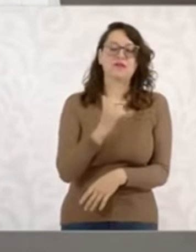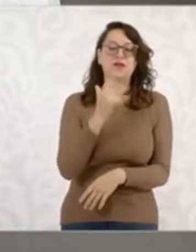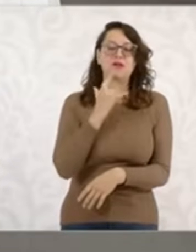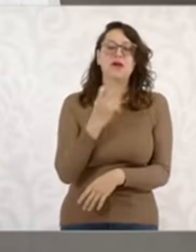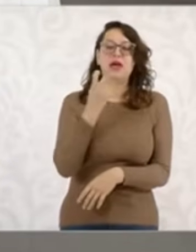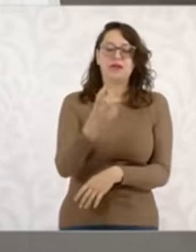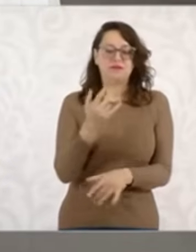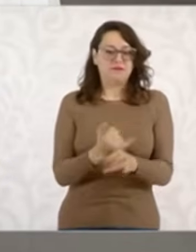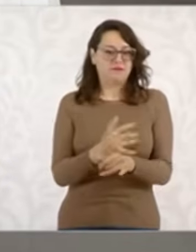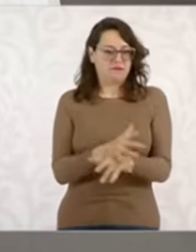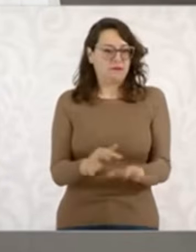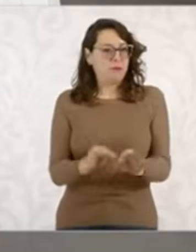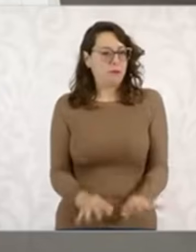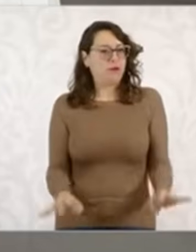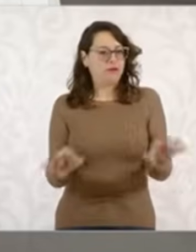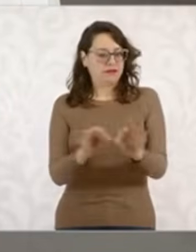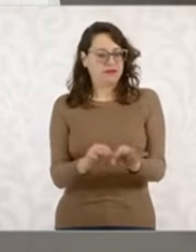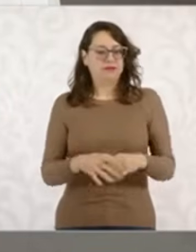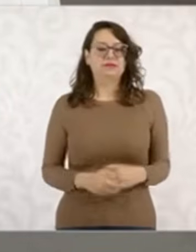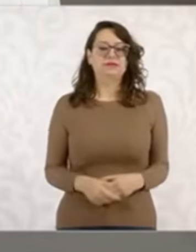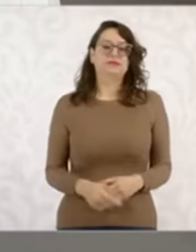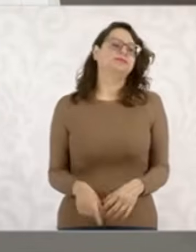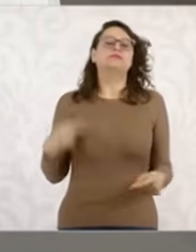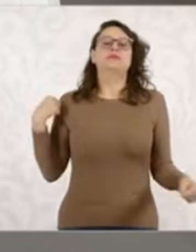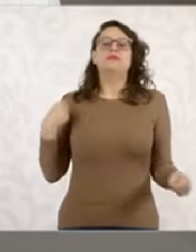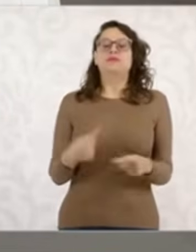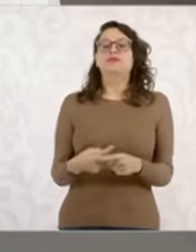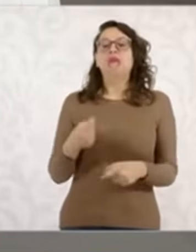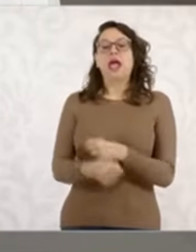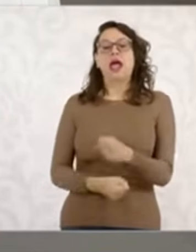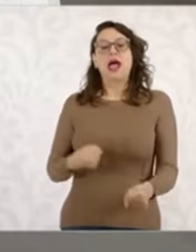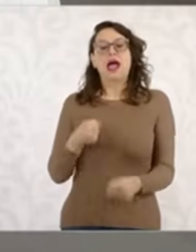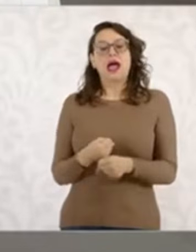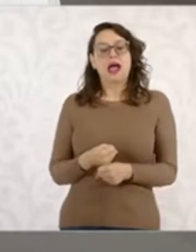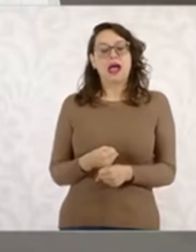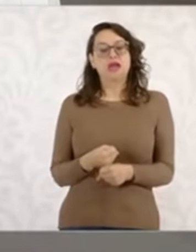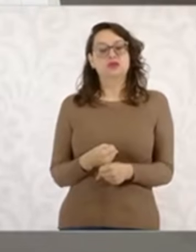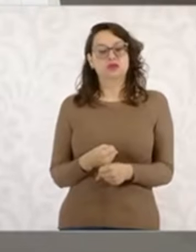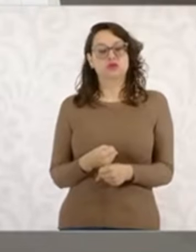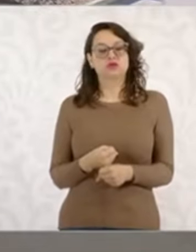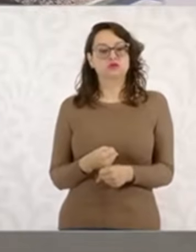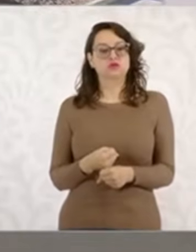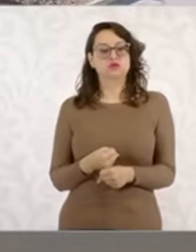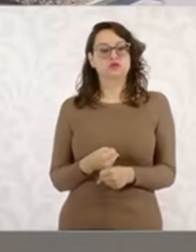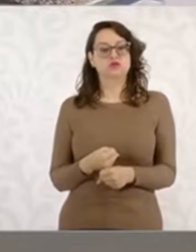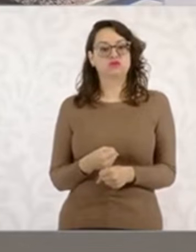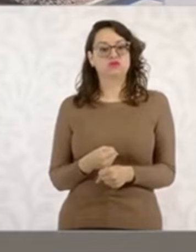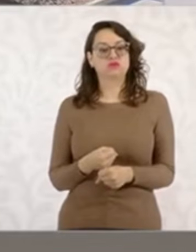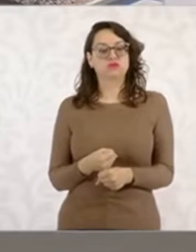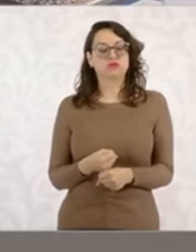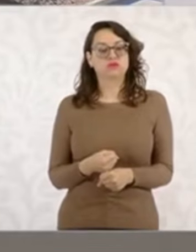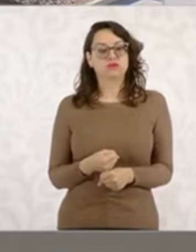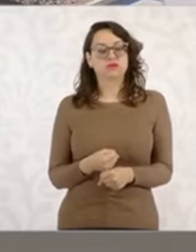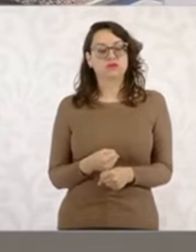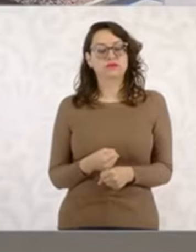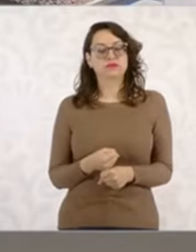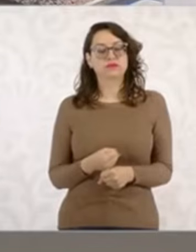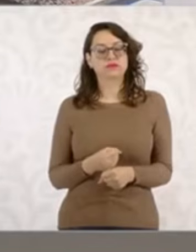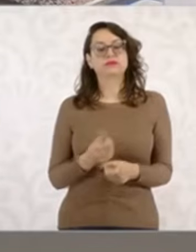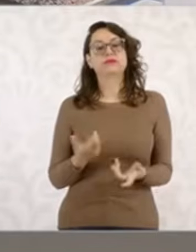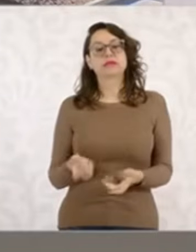total, para este año ya se logró alcanzar el